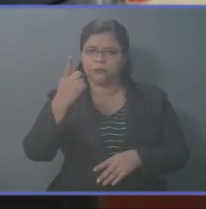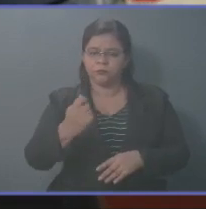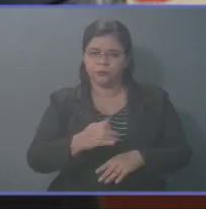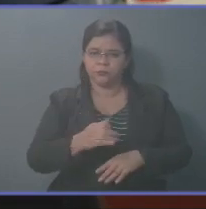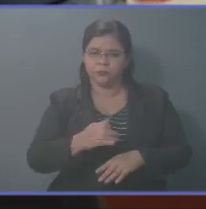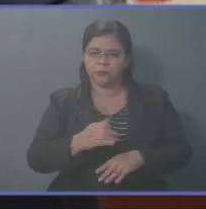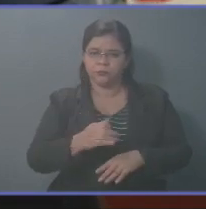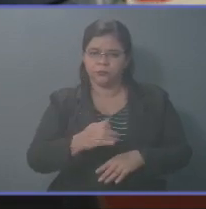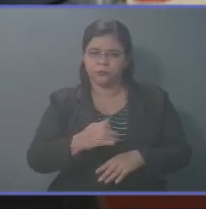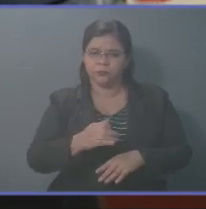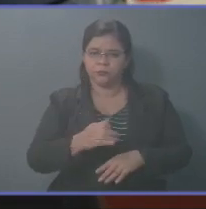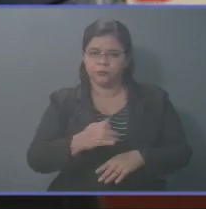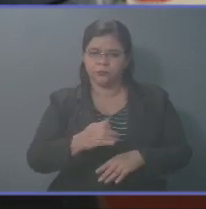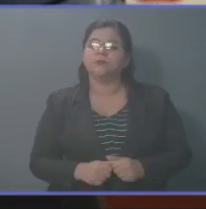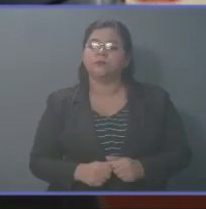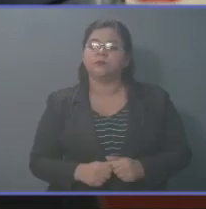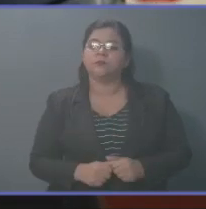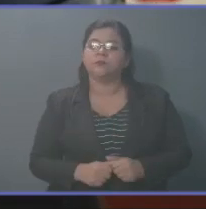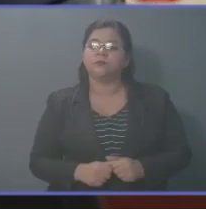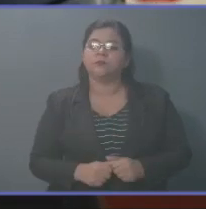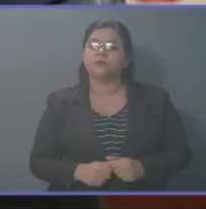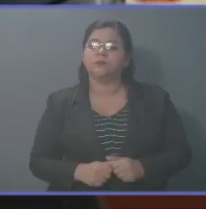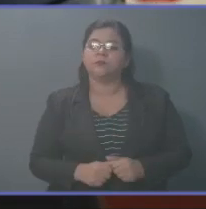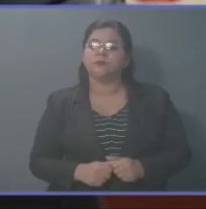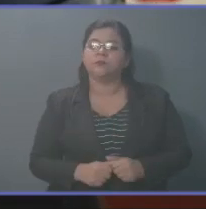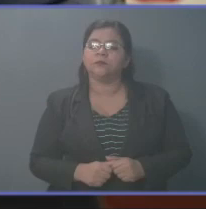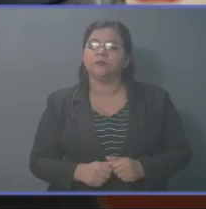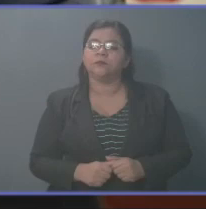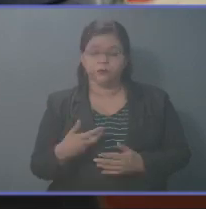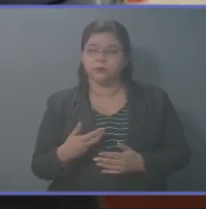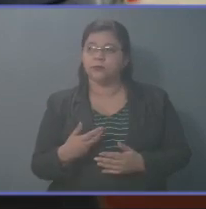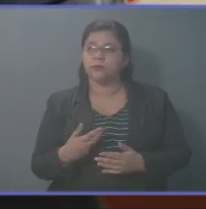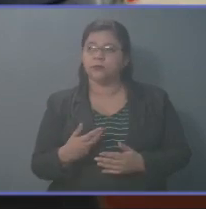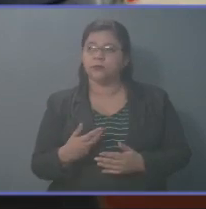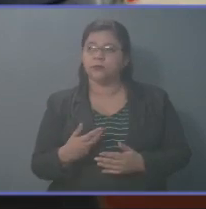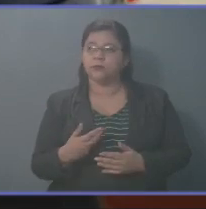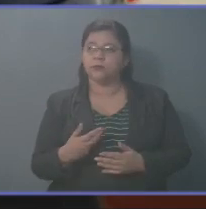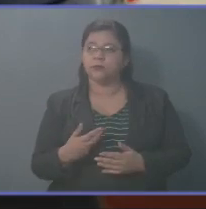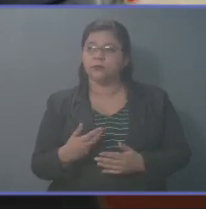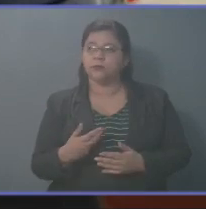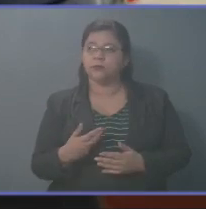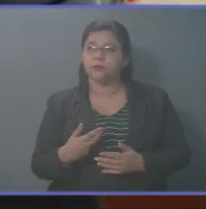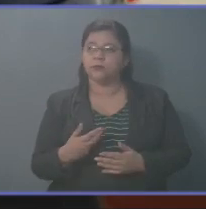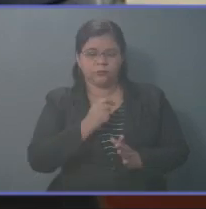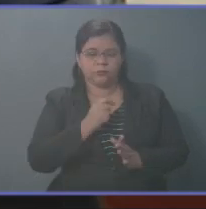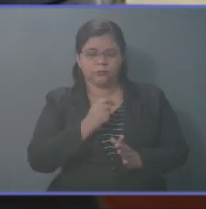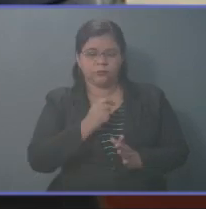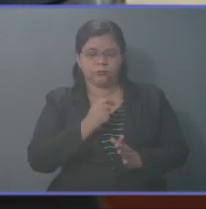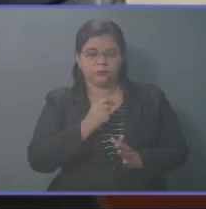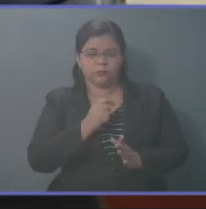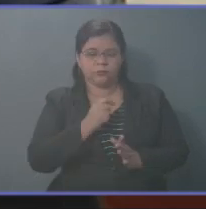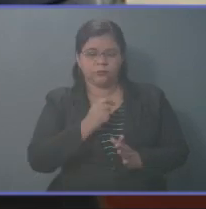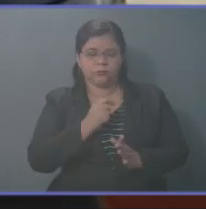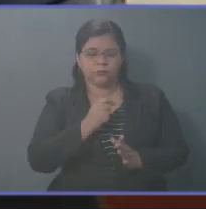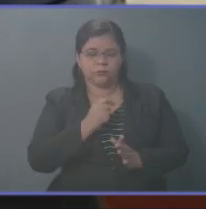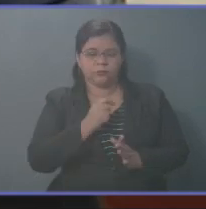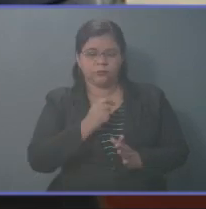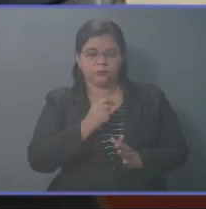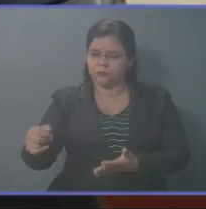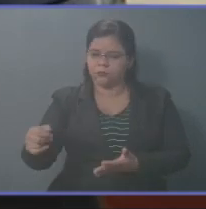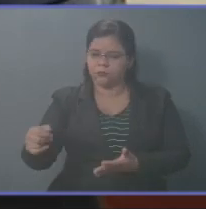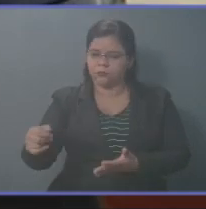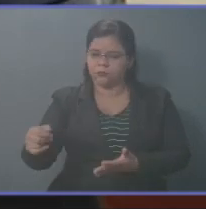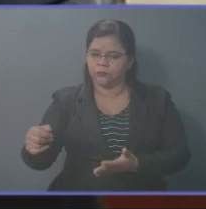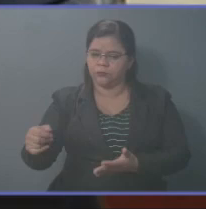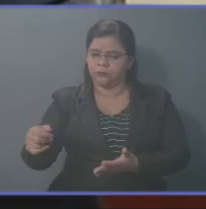servicio de que se trate. Los concesionarios y permisionarios serán los responsables de presentar oportunamente los comprobantes de cobro por el pago